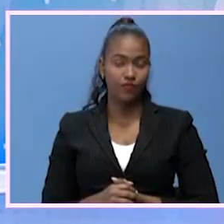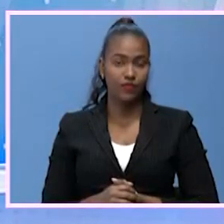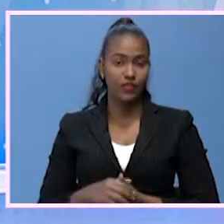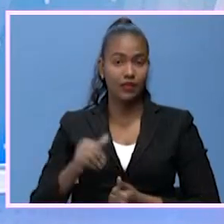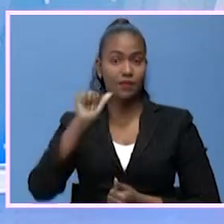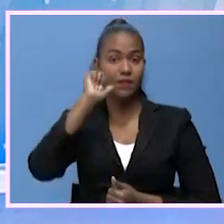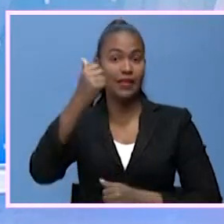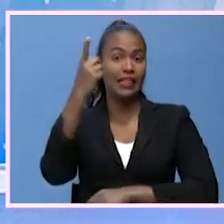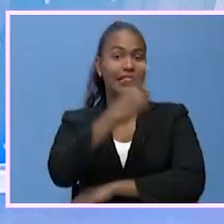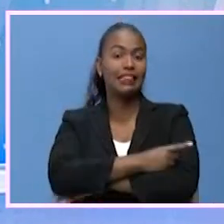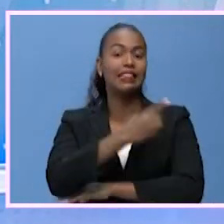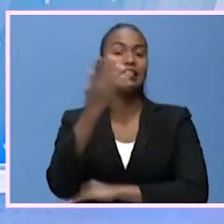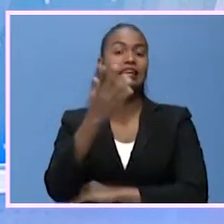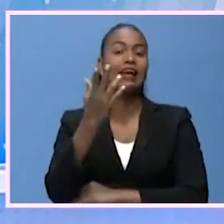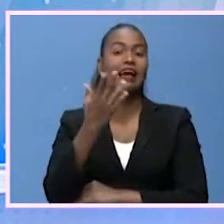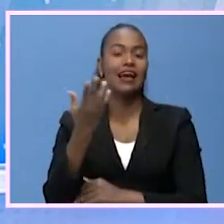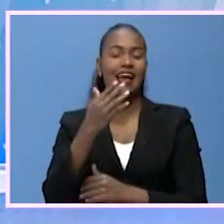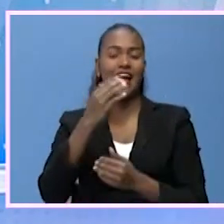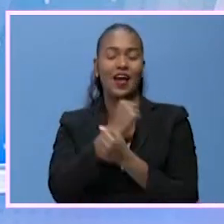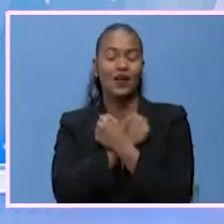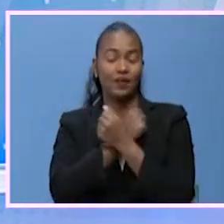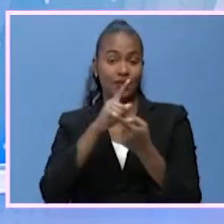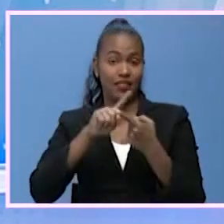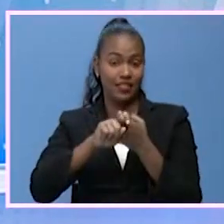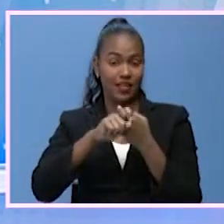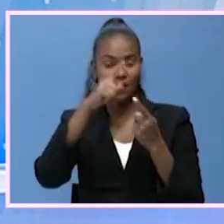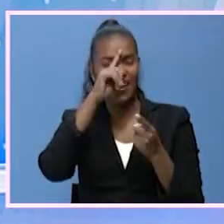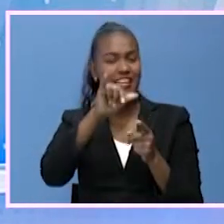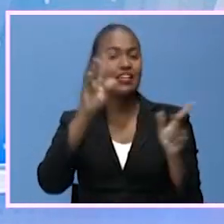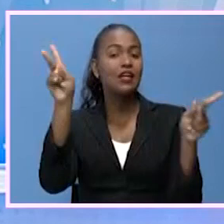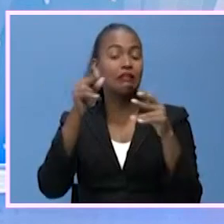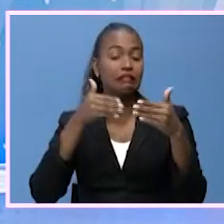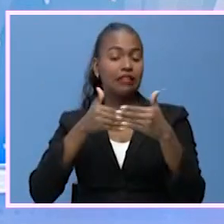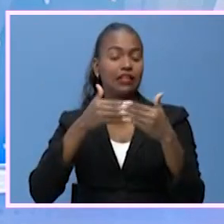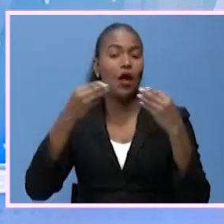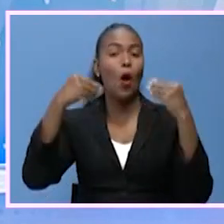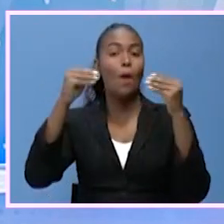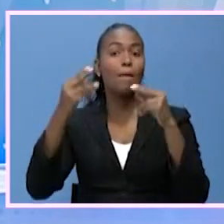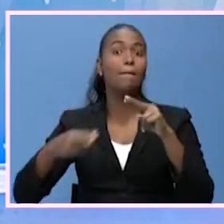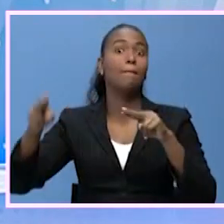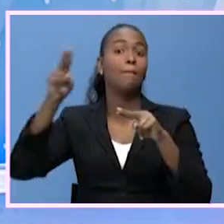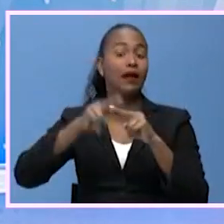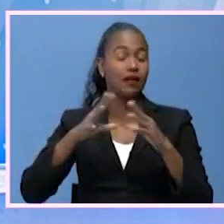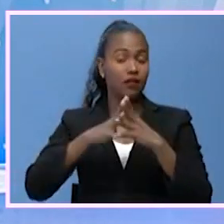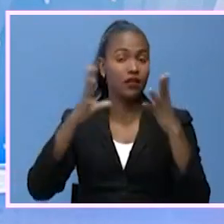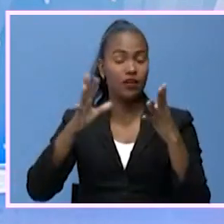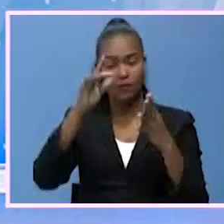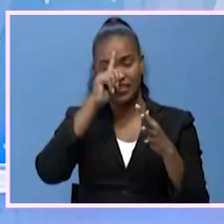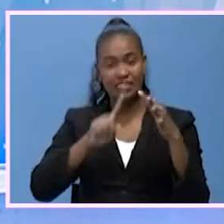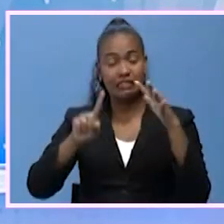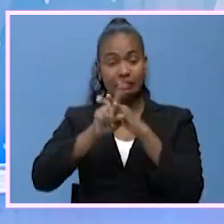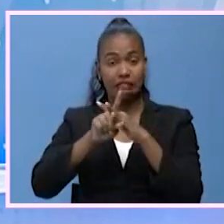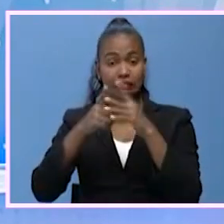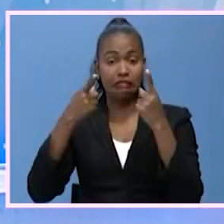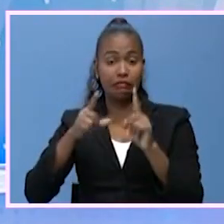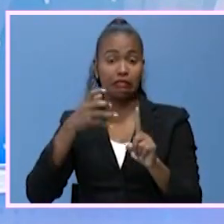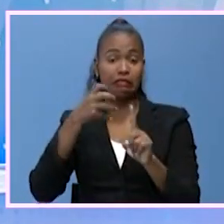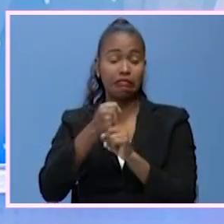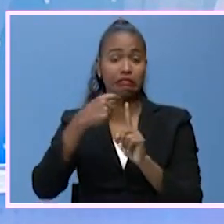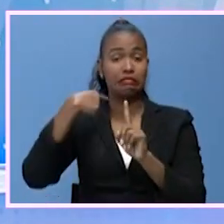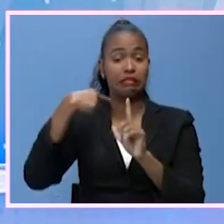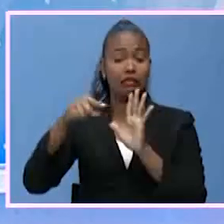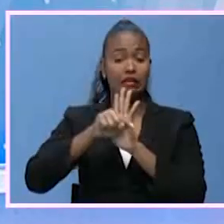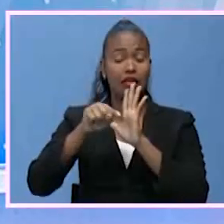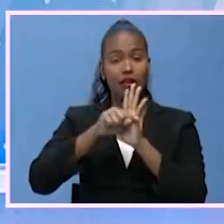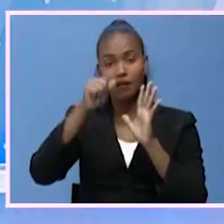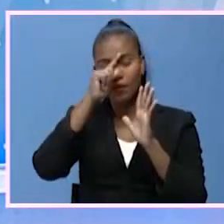Señores, mañana es día de San Valentín y en víspera de esta tradicional celebración, pues el comercio se reactiva y pese al impacto negativo al bolsillo de